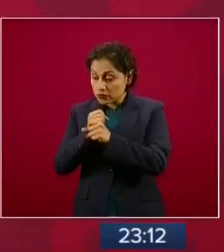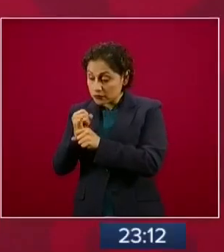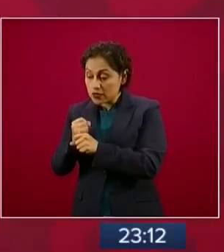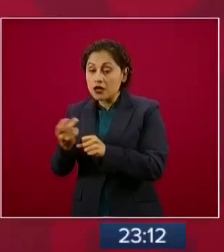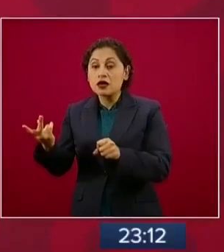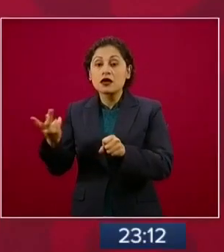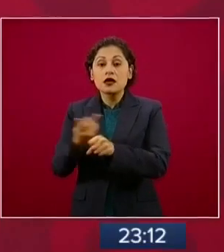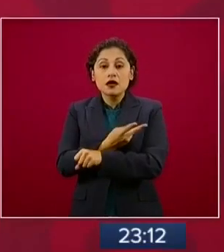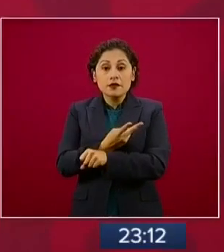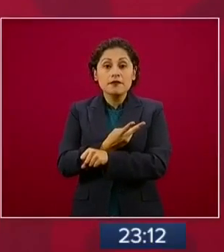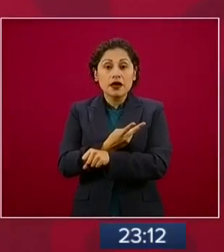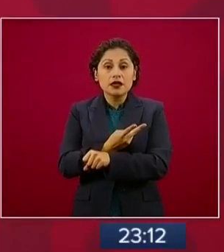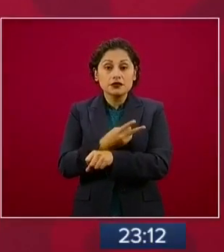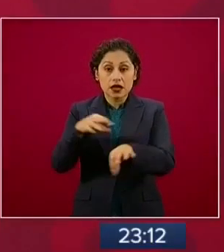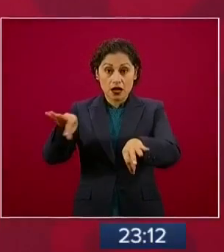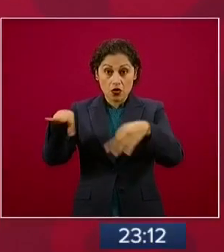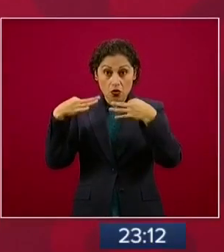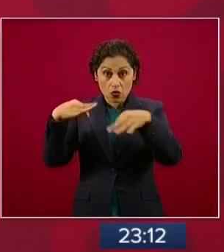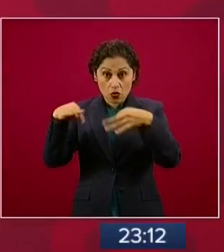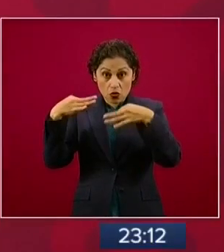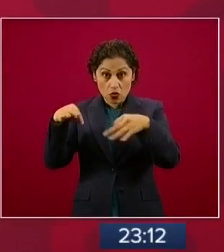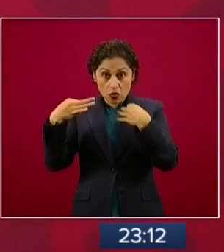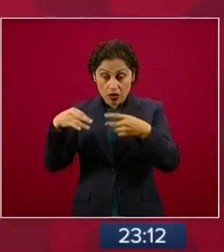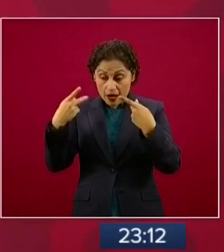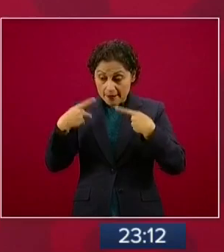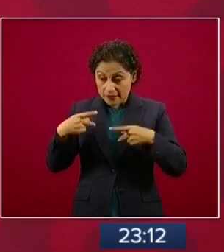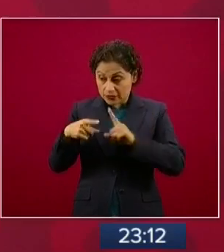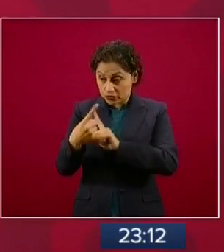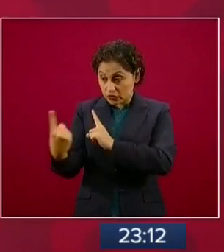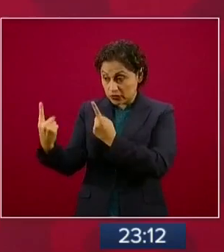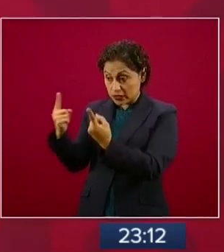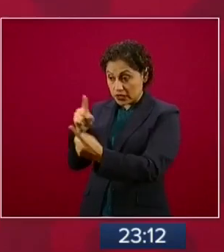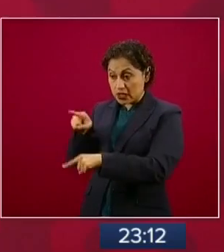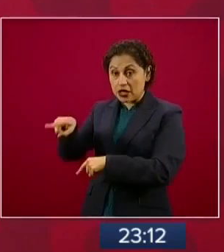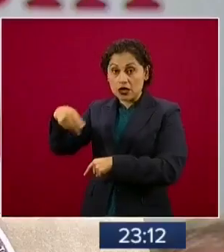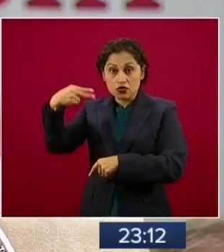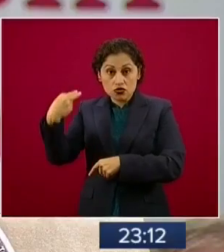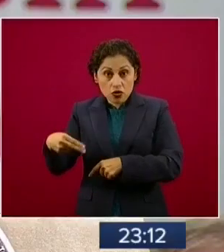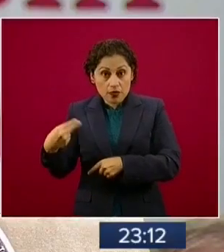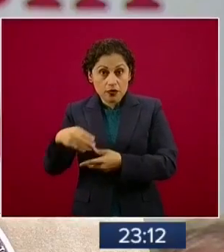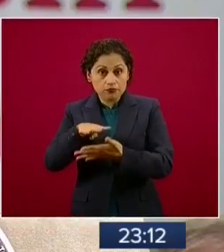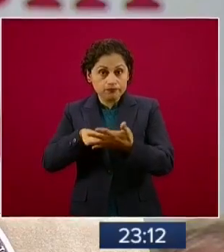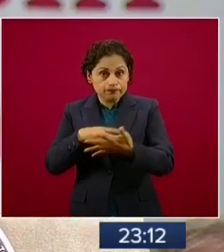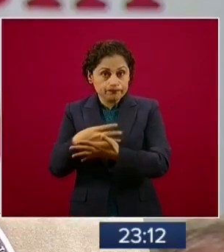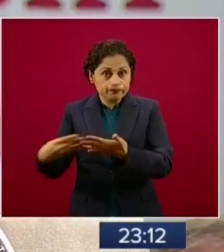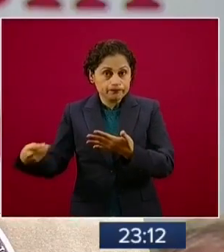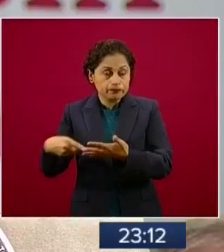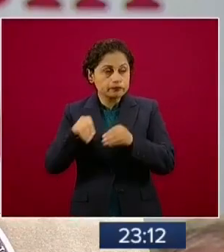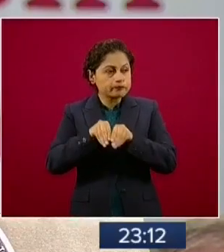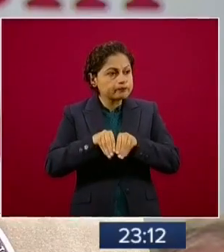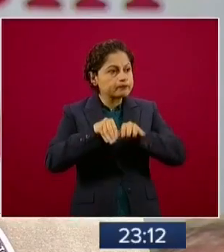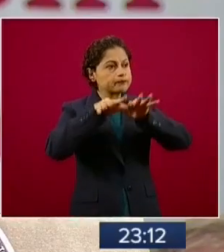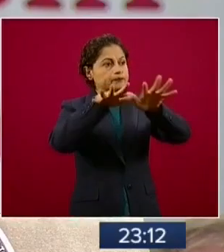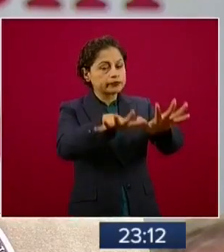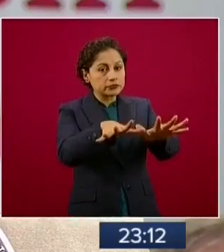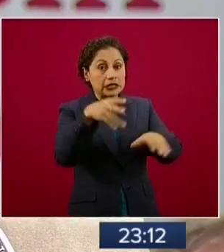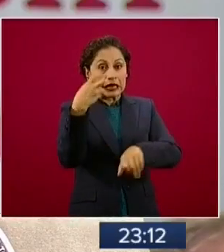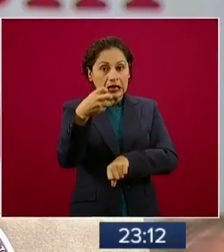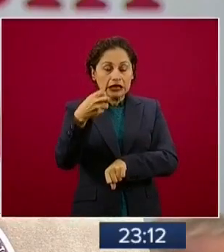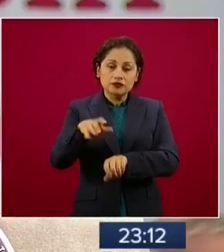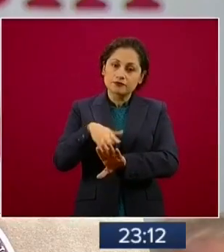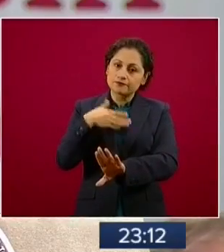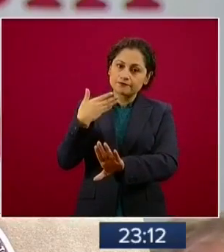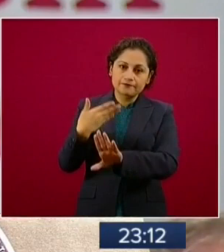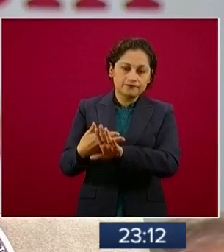tabla de datos de las personas involucradas con sus nombres y eso es una grave violación que sin duda